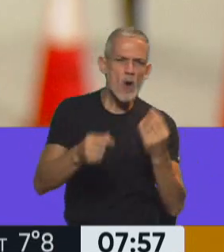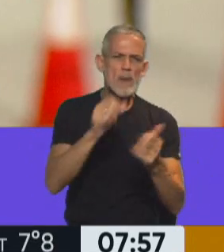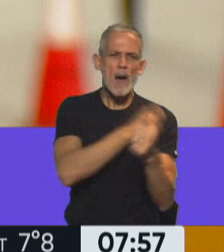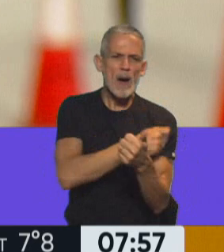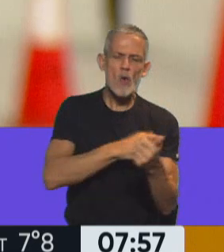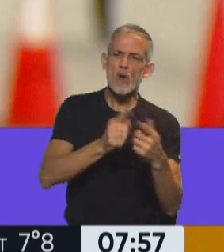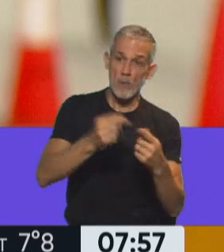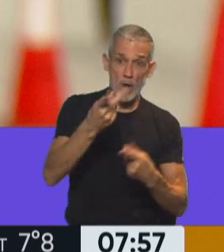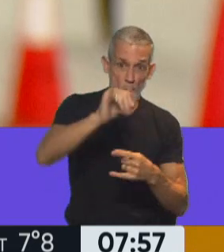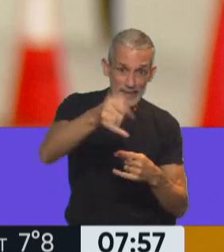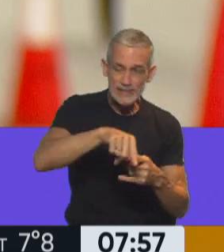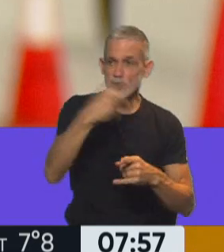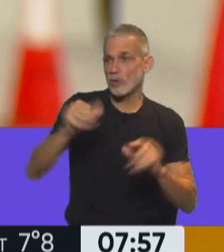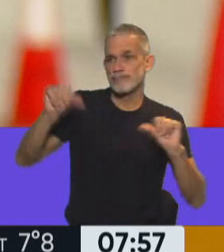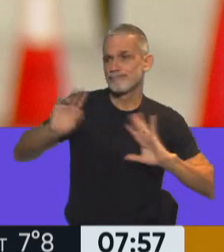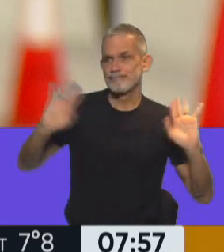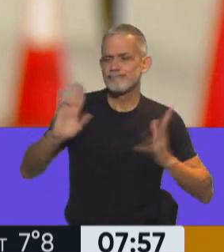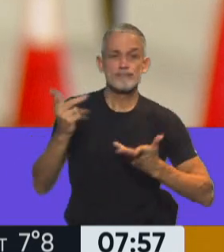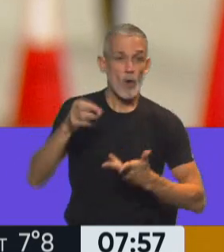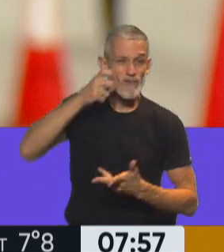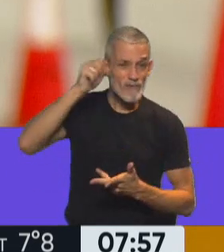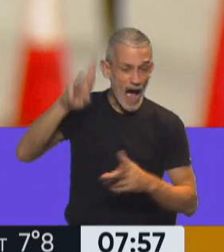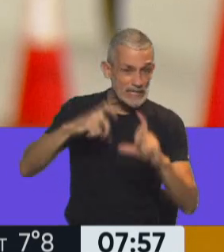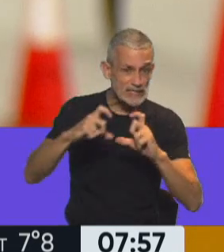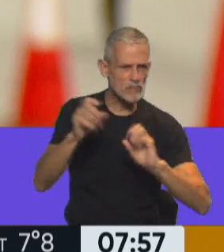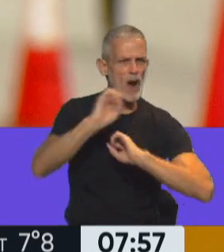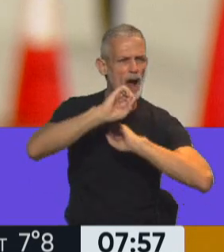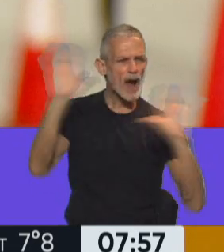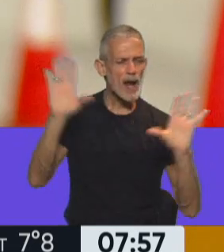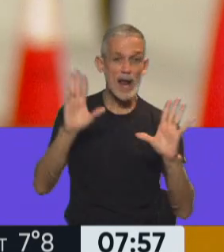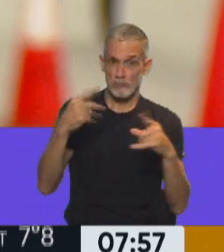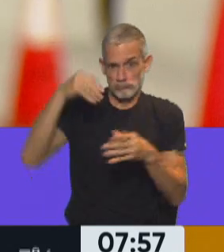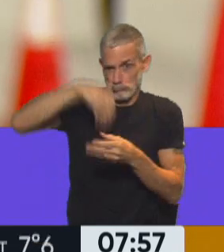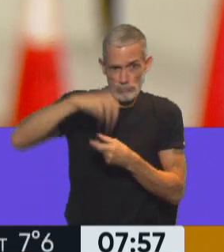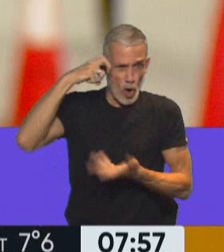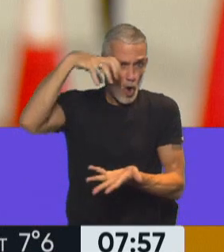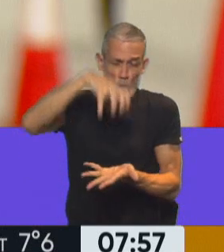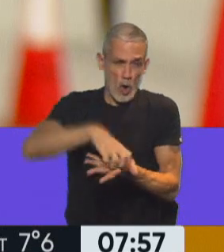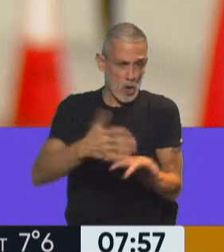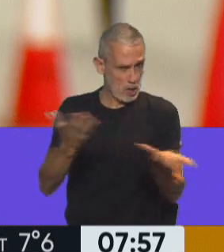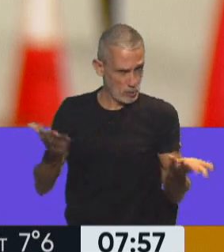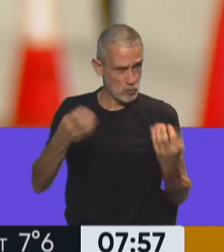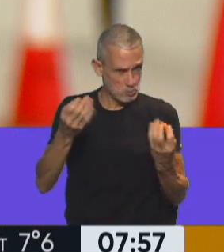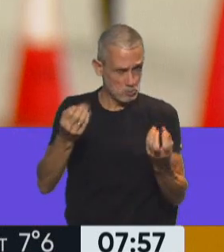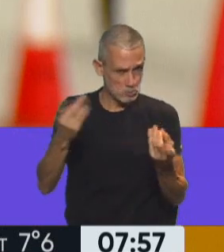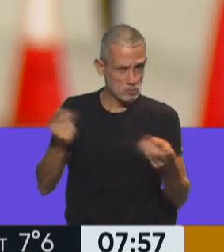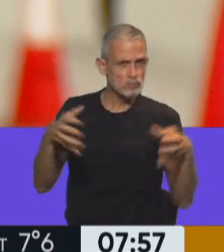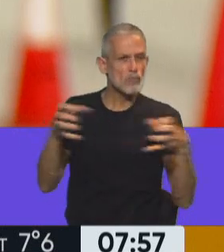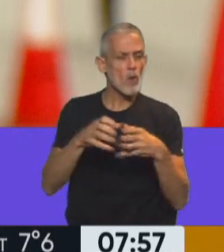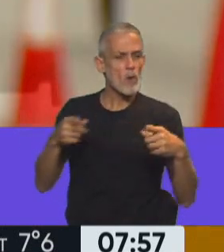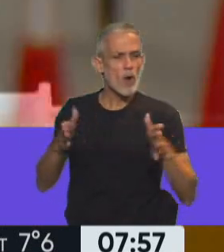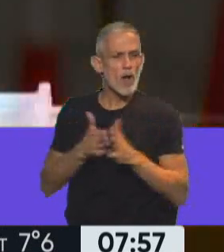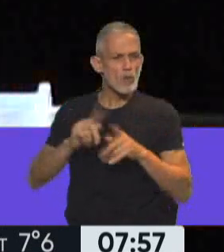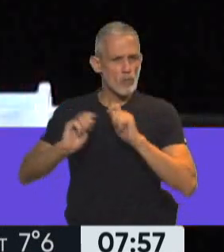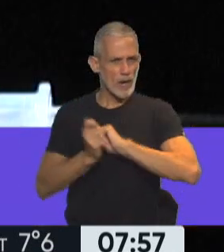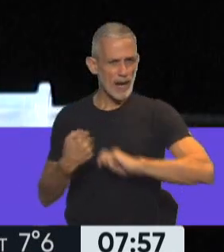y aquellas que no, como en el caso de Pfizer, me parece que lo más transparente es que se discuta en el Congreso. Fue un acuerdo que se llegó con el bloque nuestro